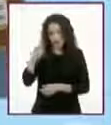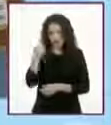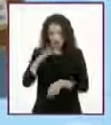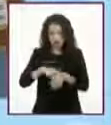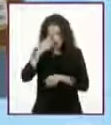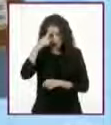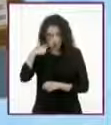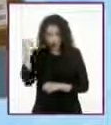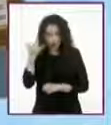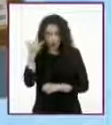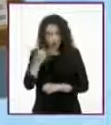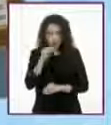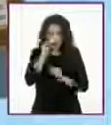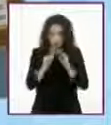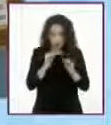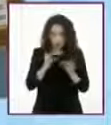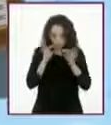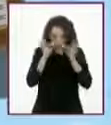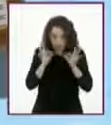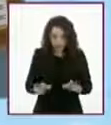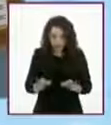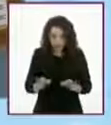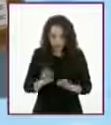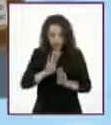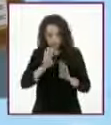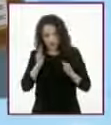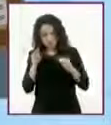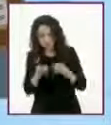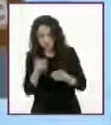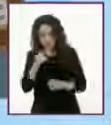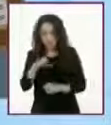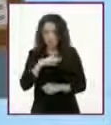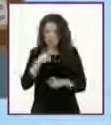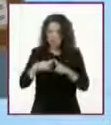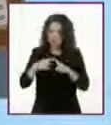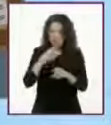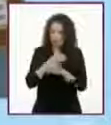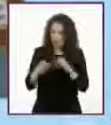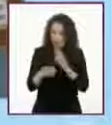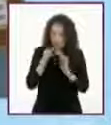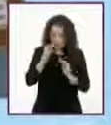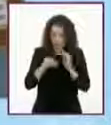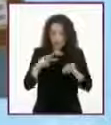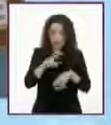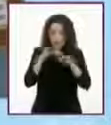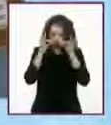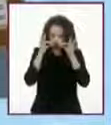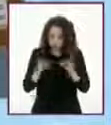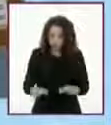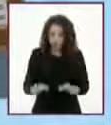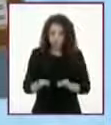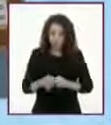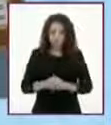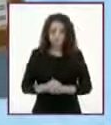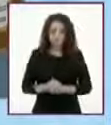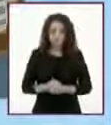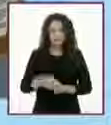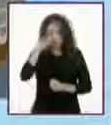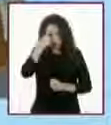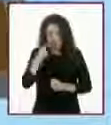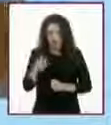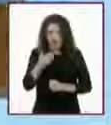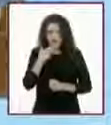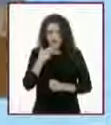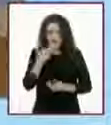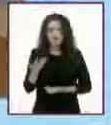decir, que sirven para algo específico y tienen elementos fijos. Su propósito es comunicar una situación o asunto de